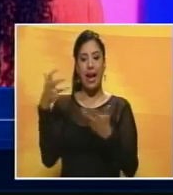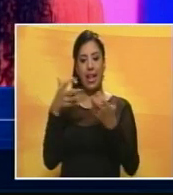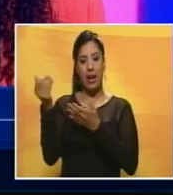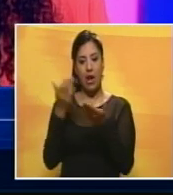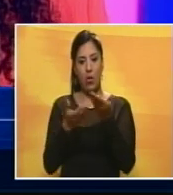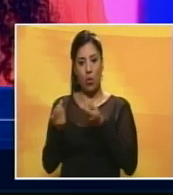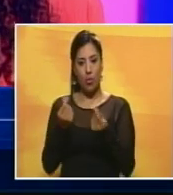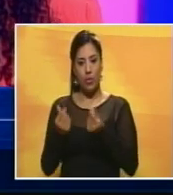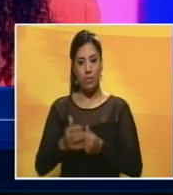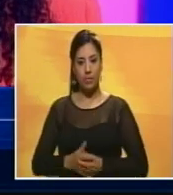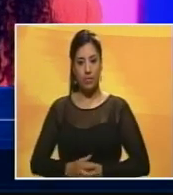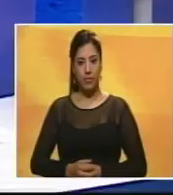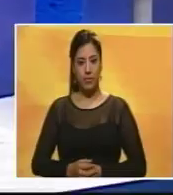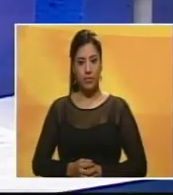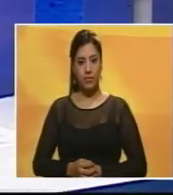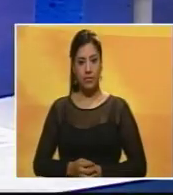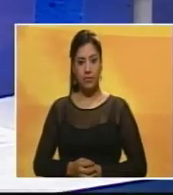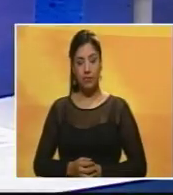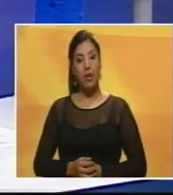guerra económica.